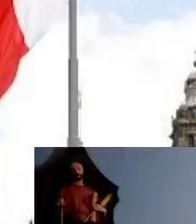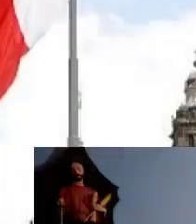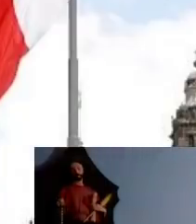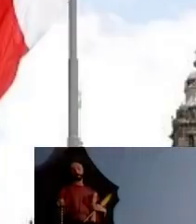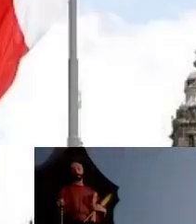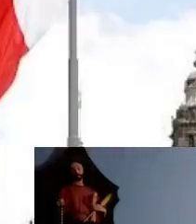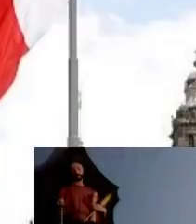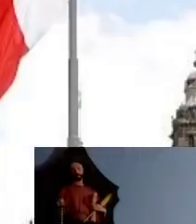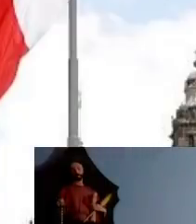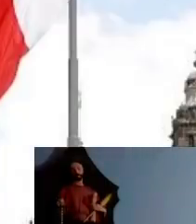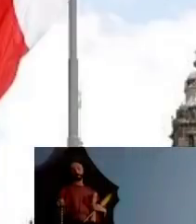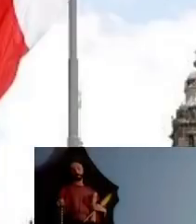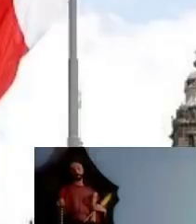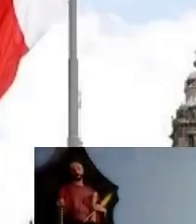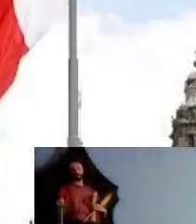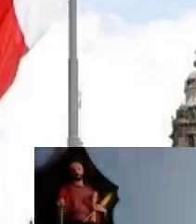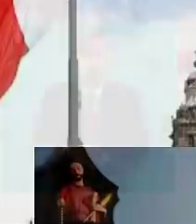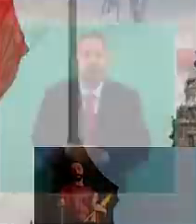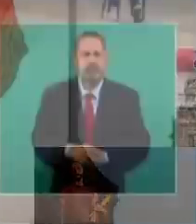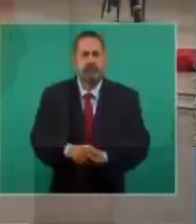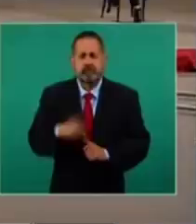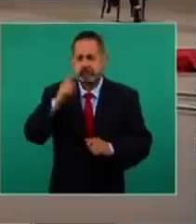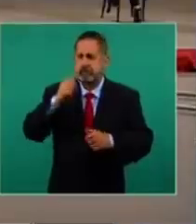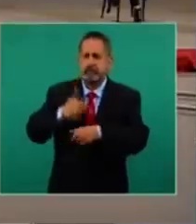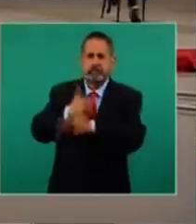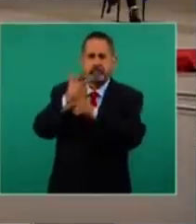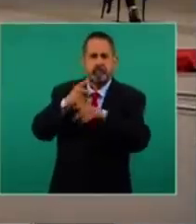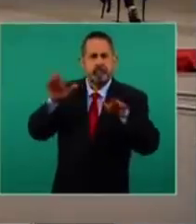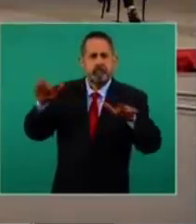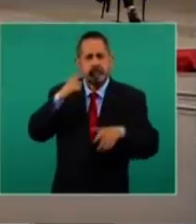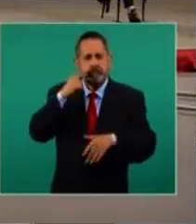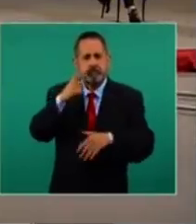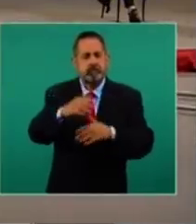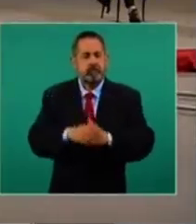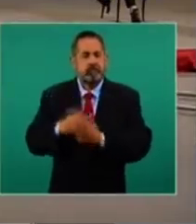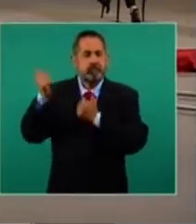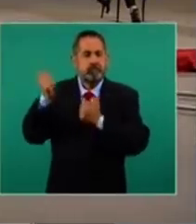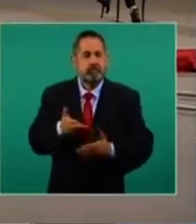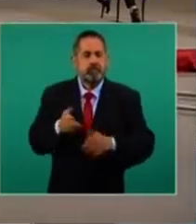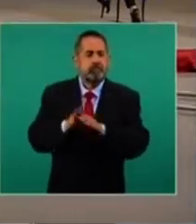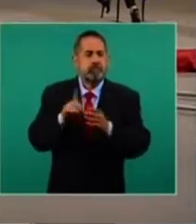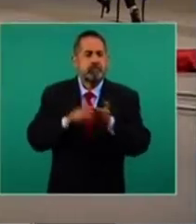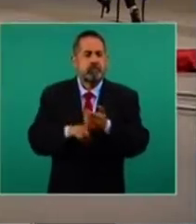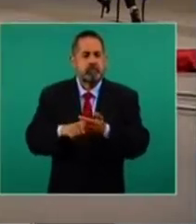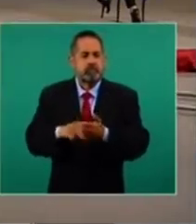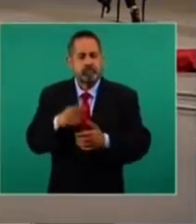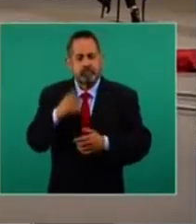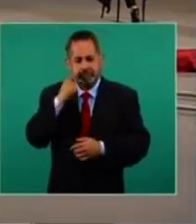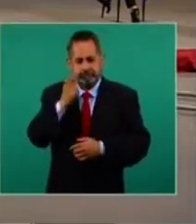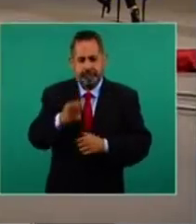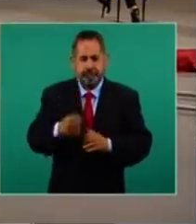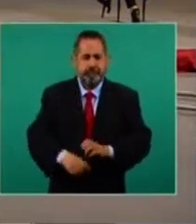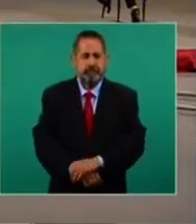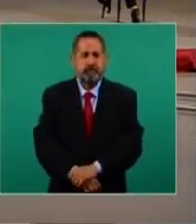López Obrador. Vamos al aeropuerto. Están llegando vacunas.